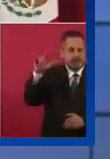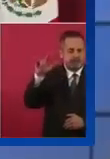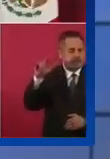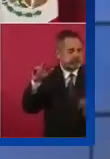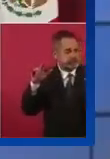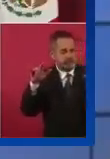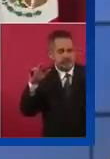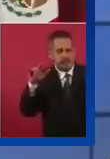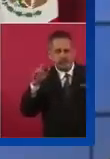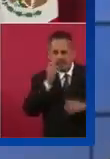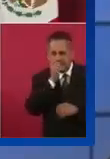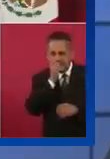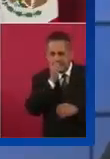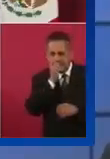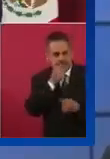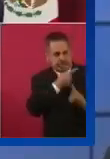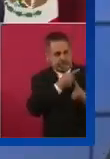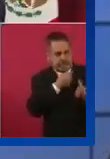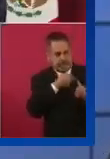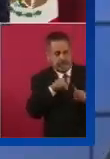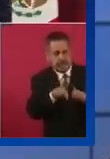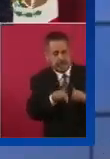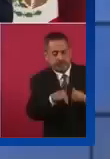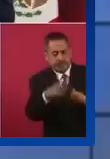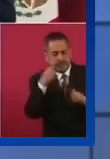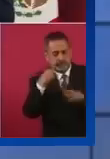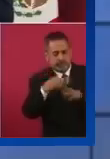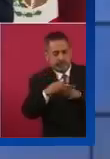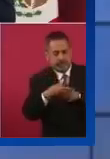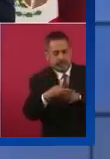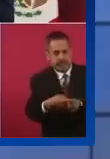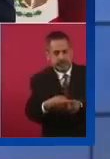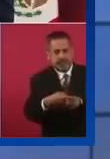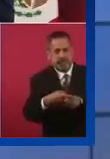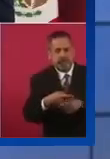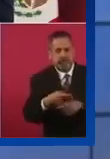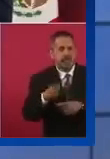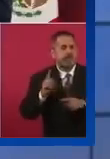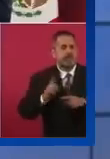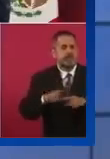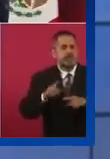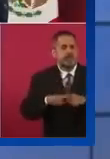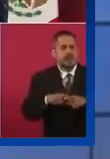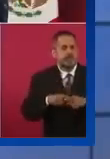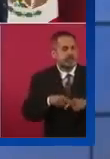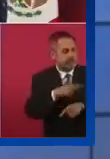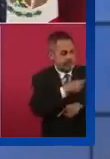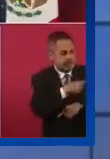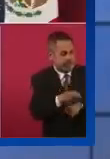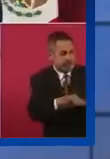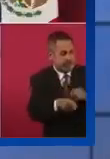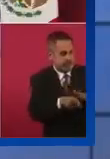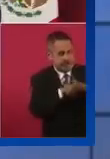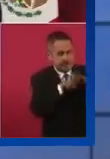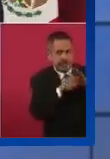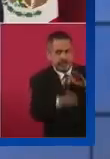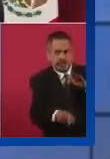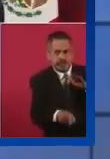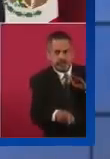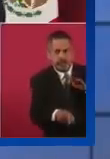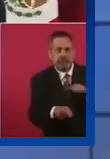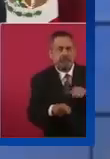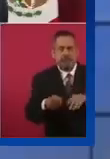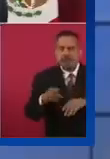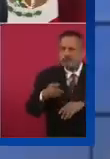caso de relaciones del narcotráfico con jefes de gobiernos,